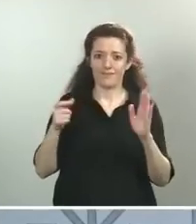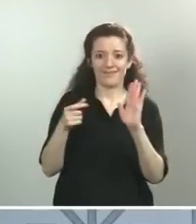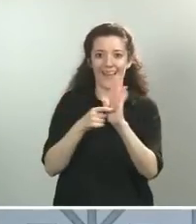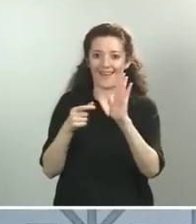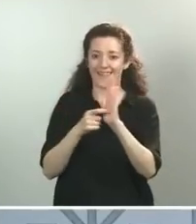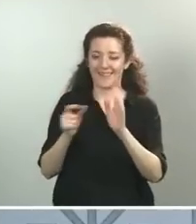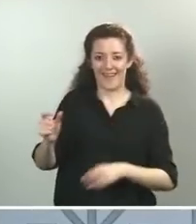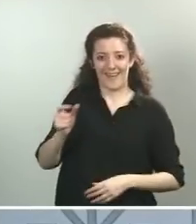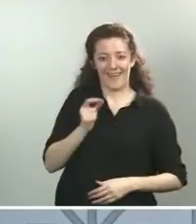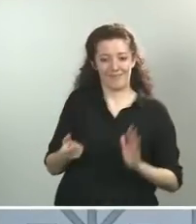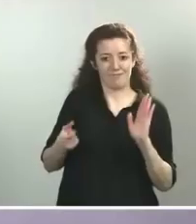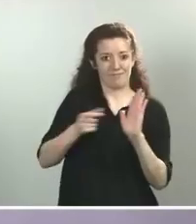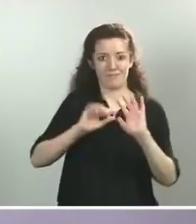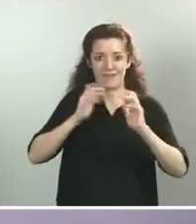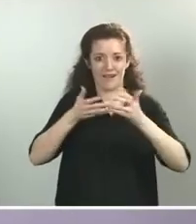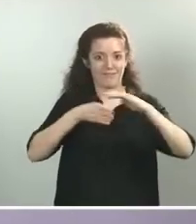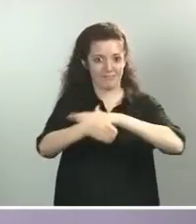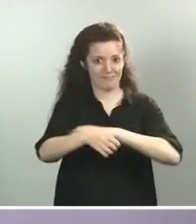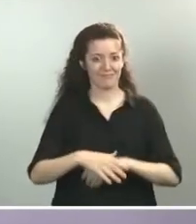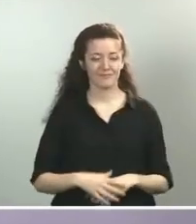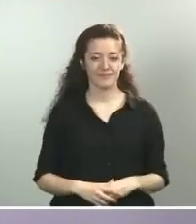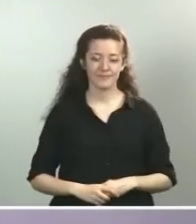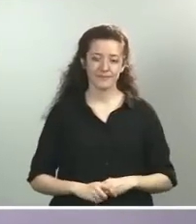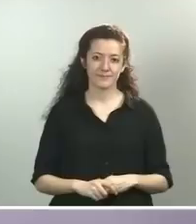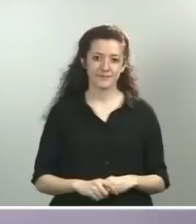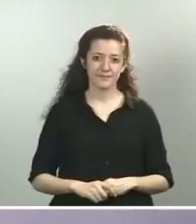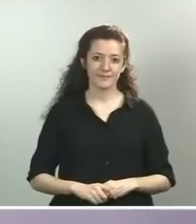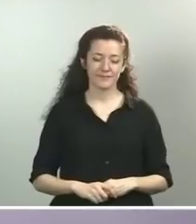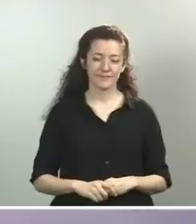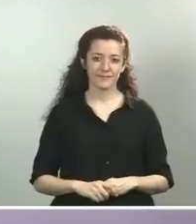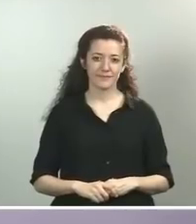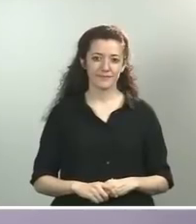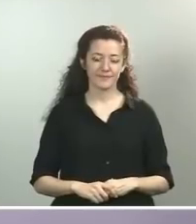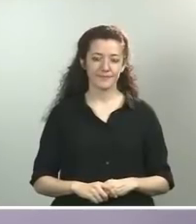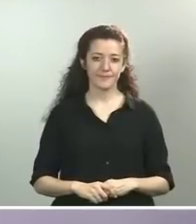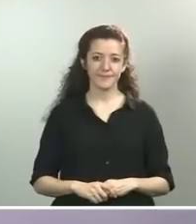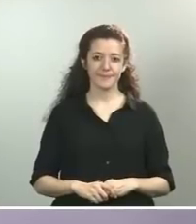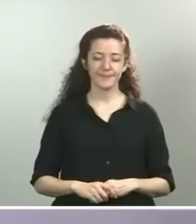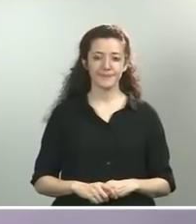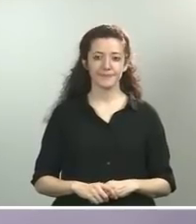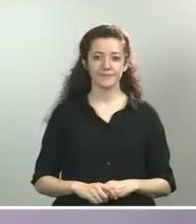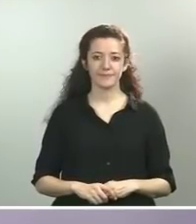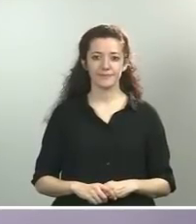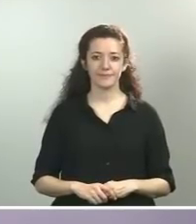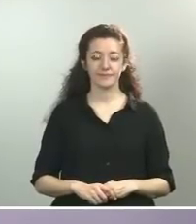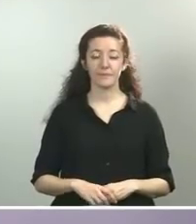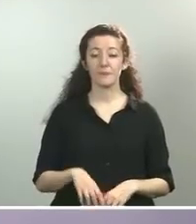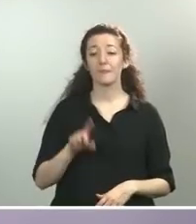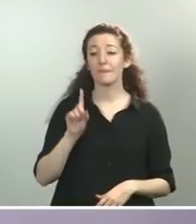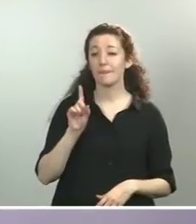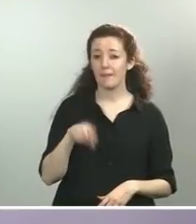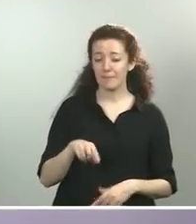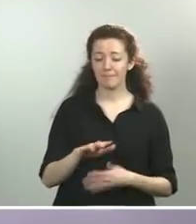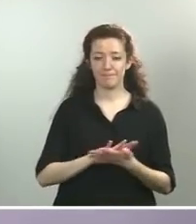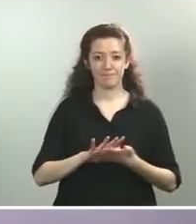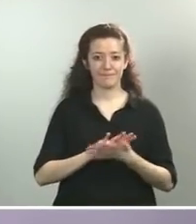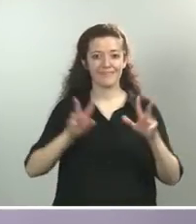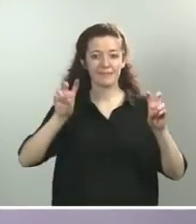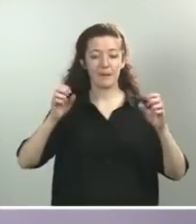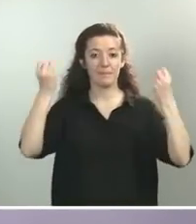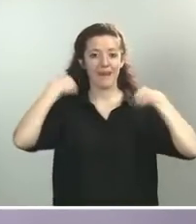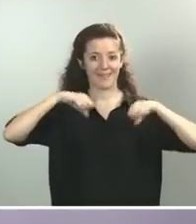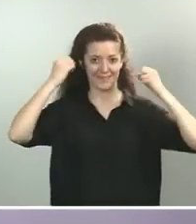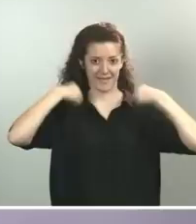Tambén quero hablar rapidamente do problema que se ha planteado con as prácticas. As prácticas son máis